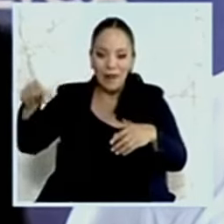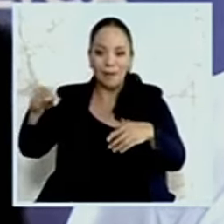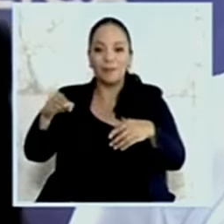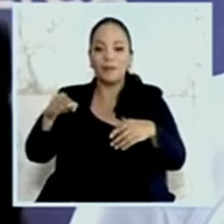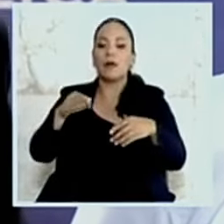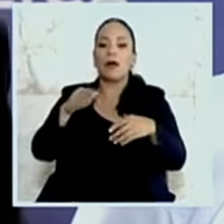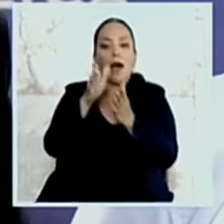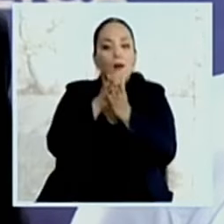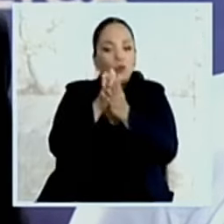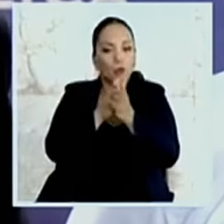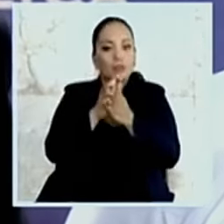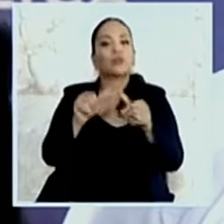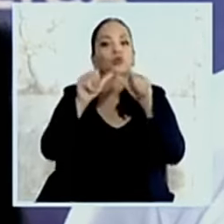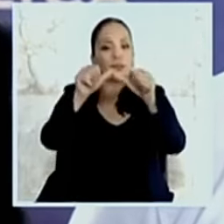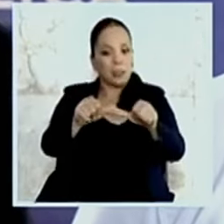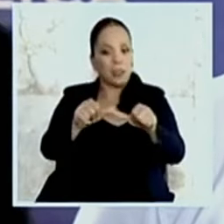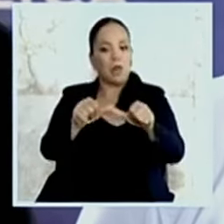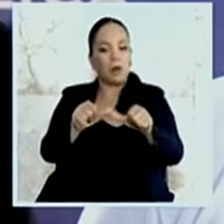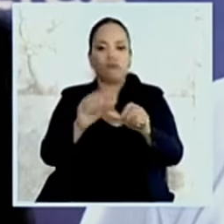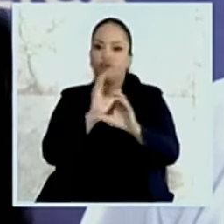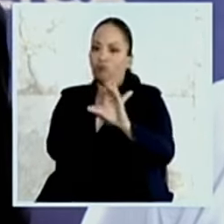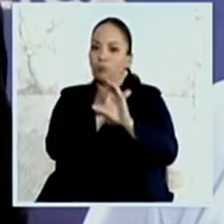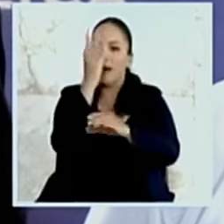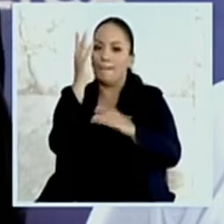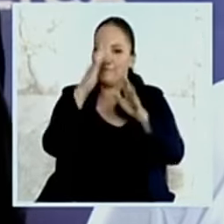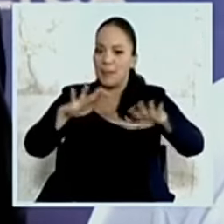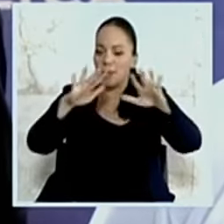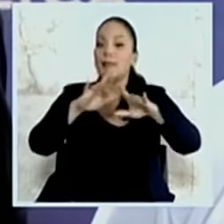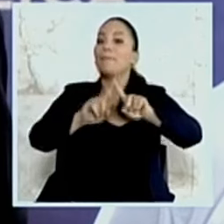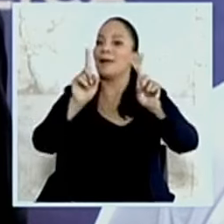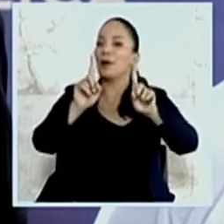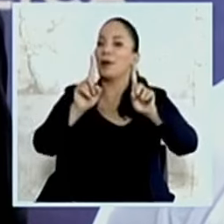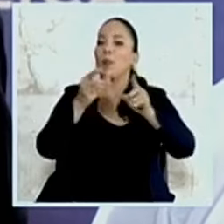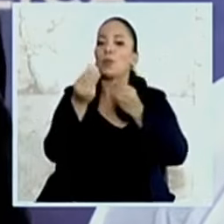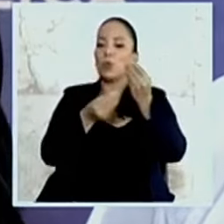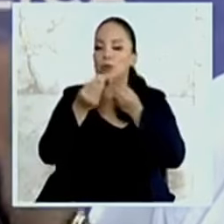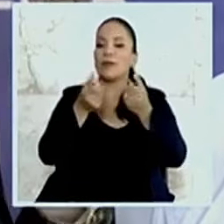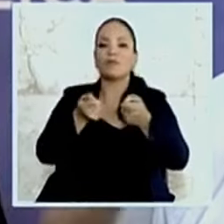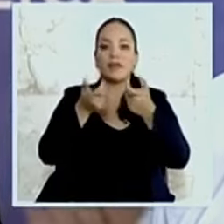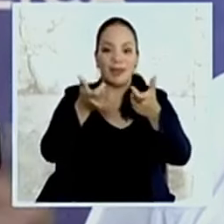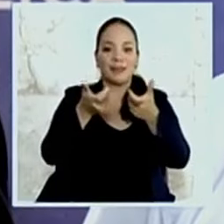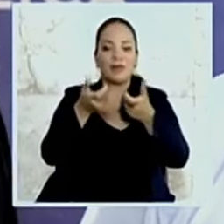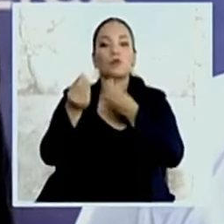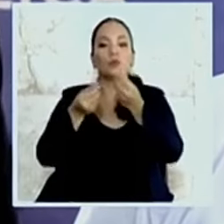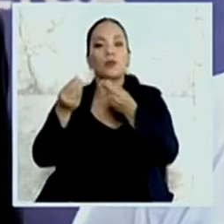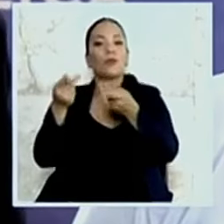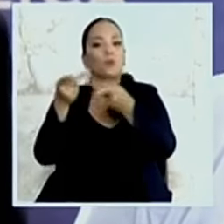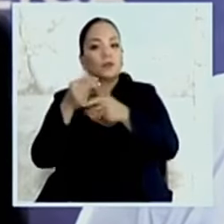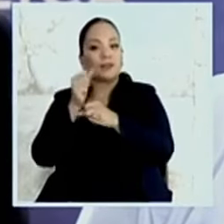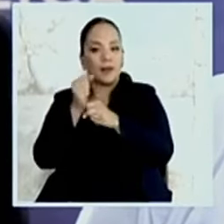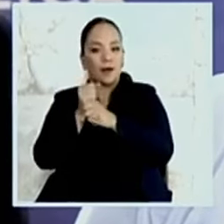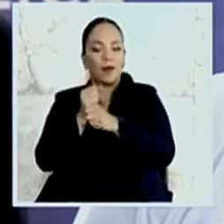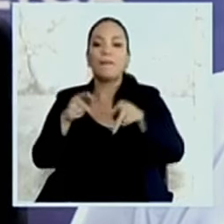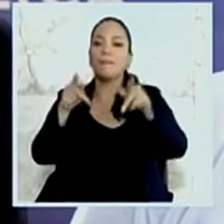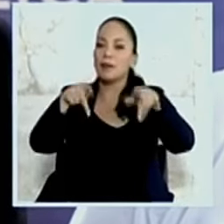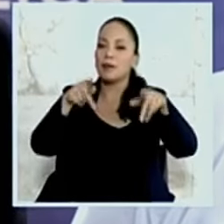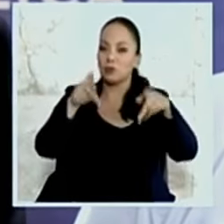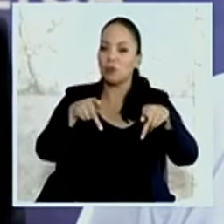el ambiente, pero que genere riqueza y que genere empleos, normalmente para gente que es